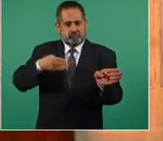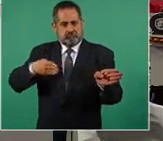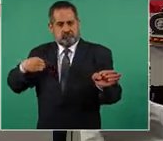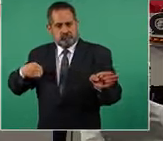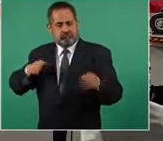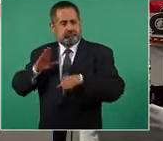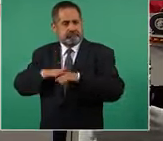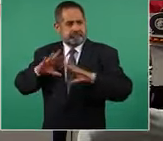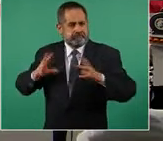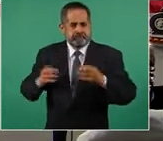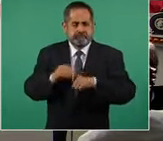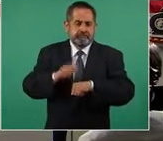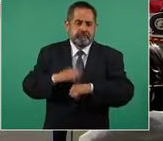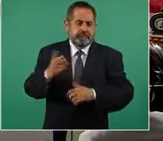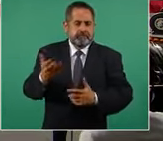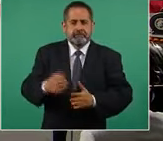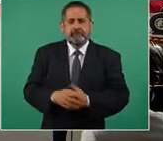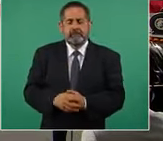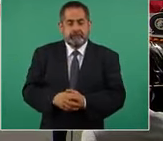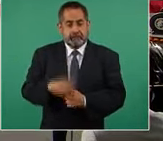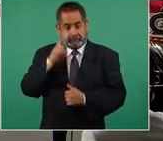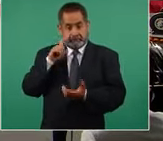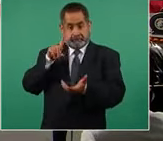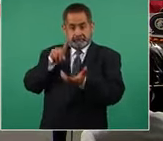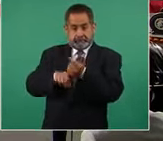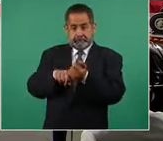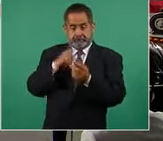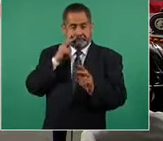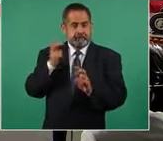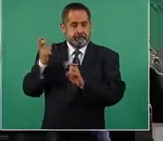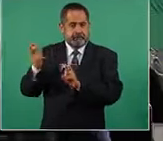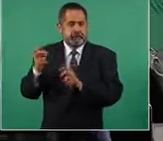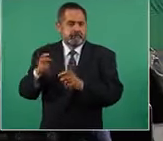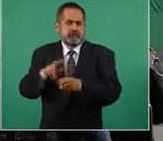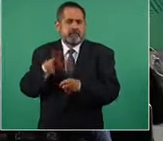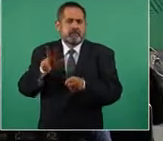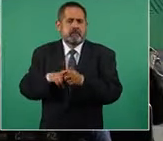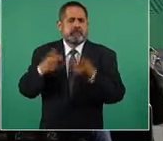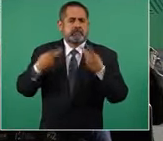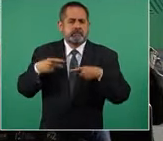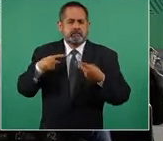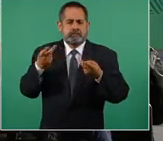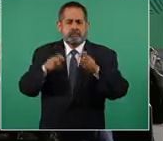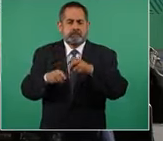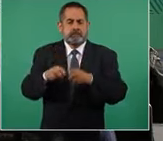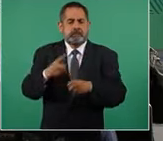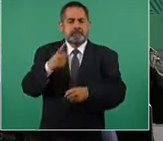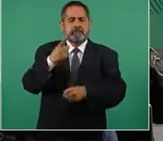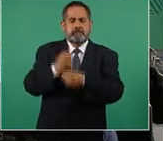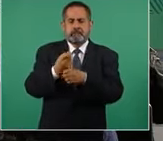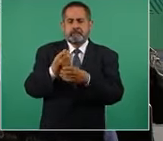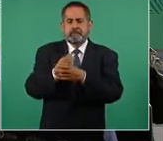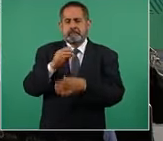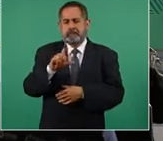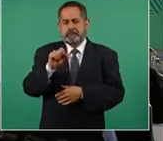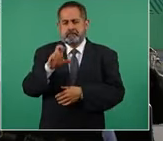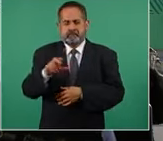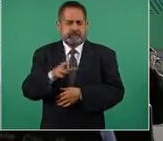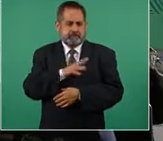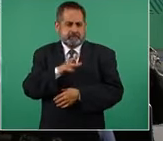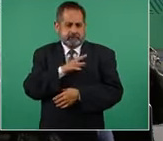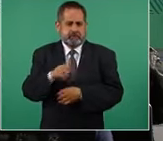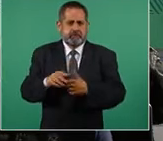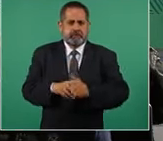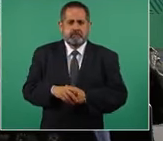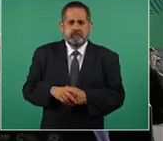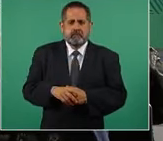sigue. Aquí ves el servicio regular en lo que es primera clase, dos asientos contra un asiento.